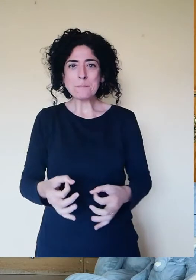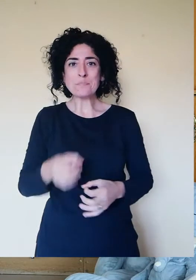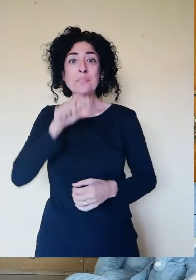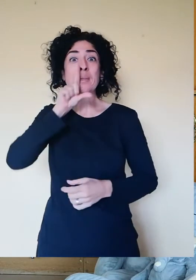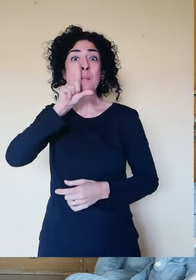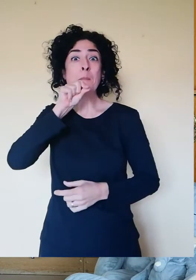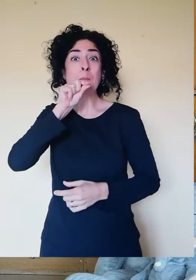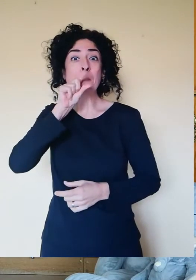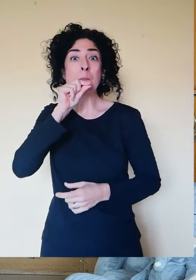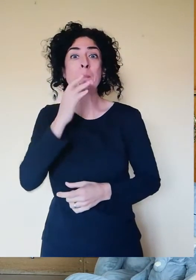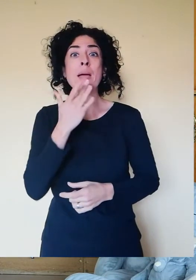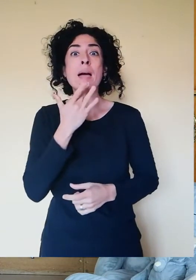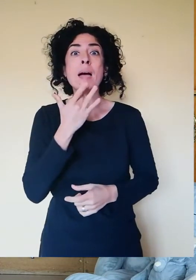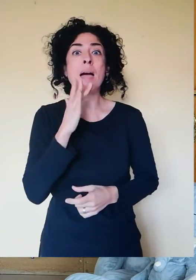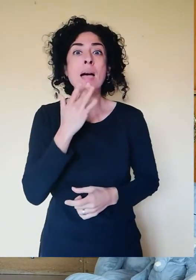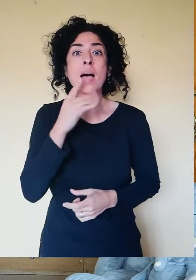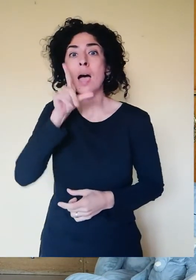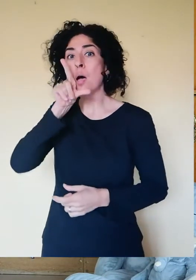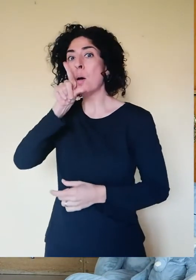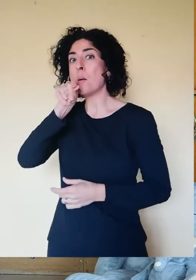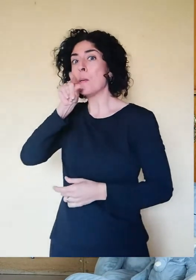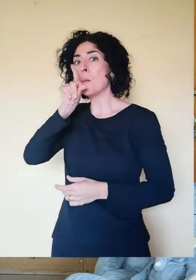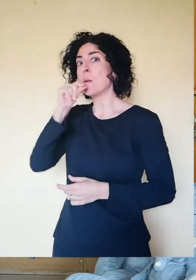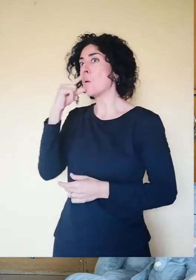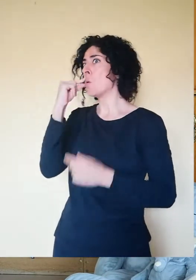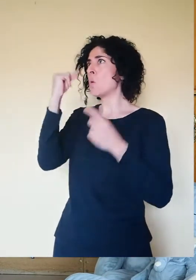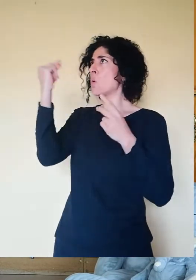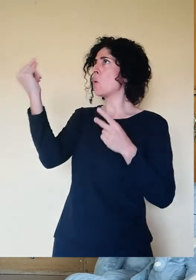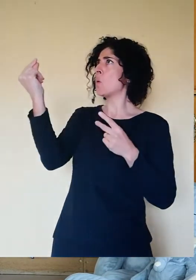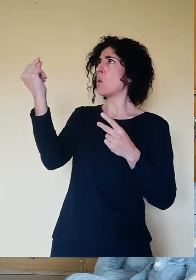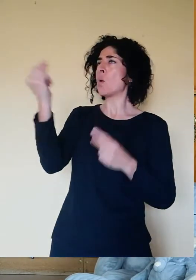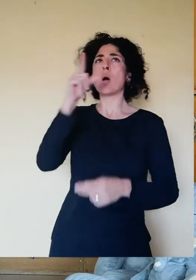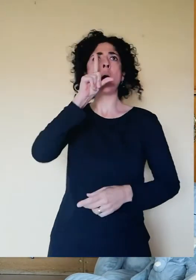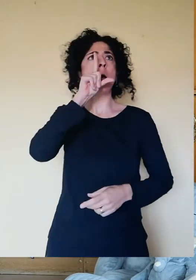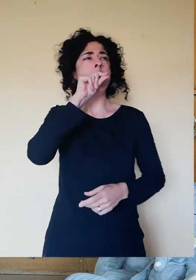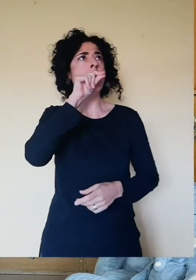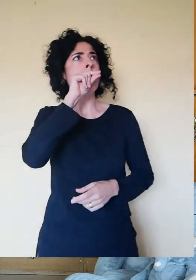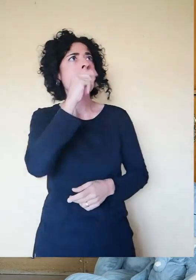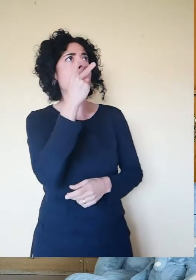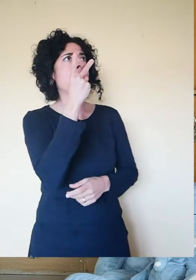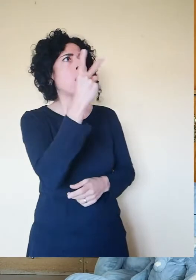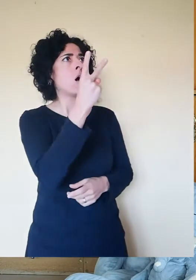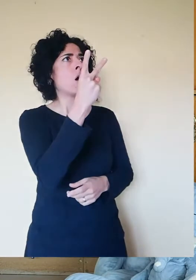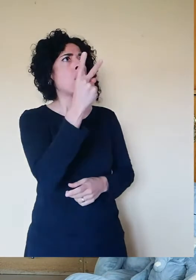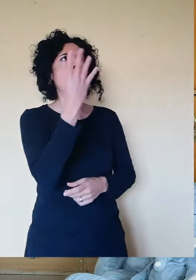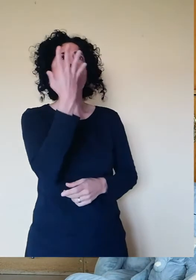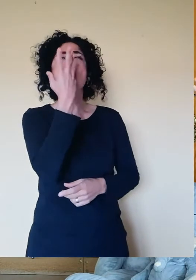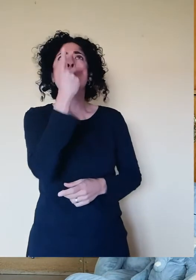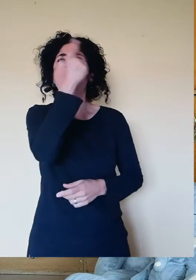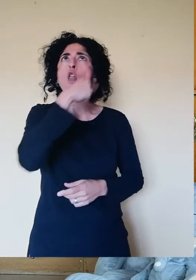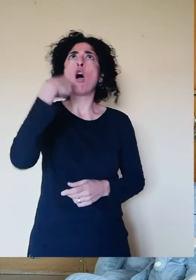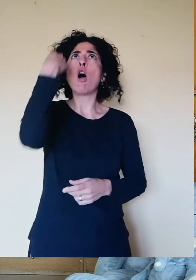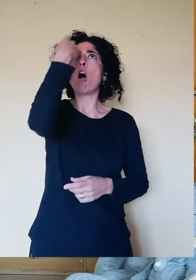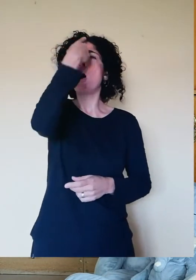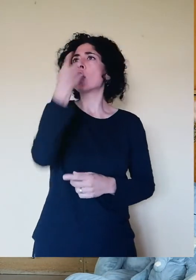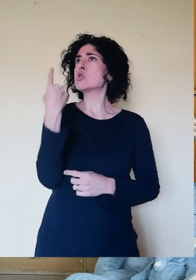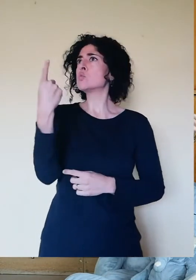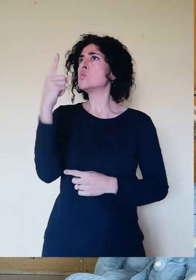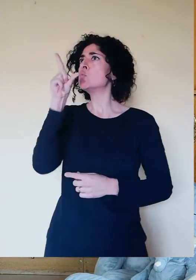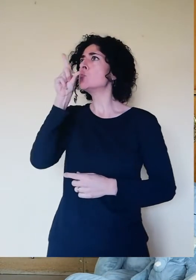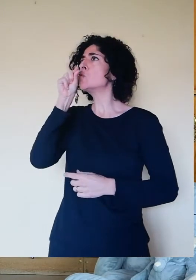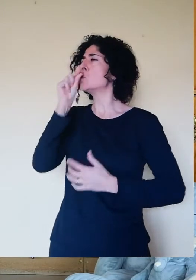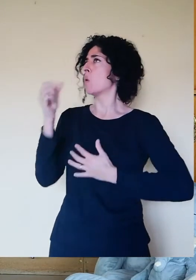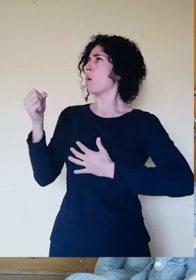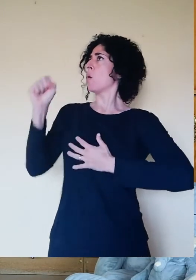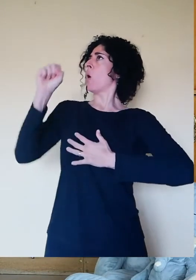florecido, las calandrias y el picaflor, dos jilgueros y un